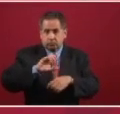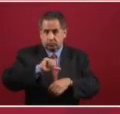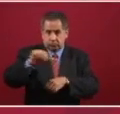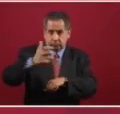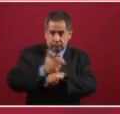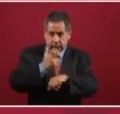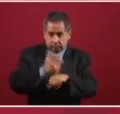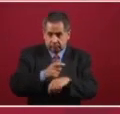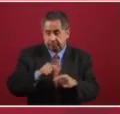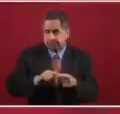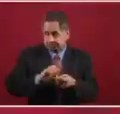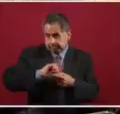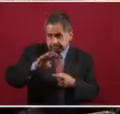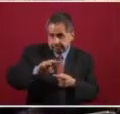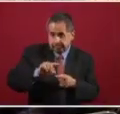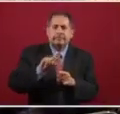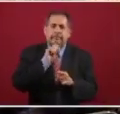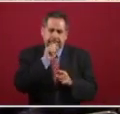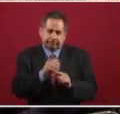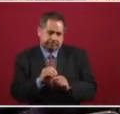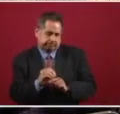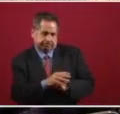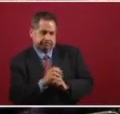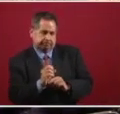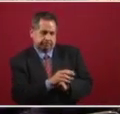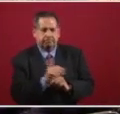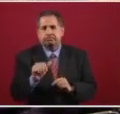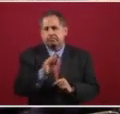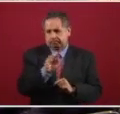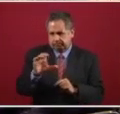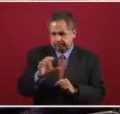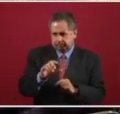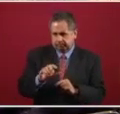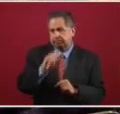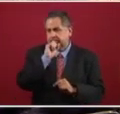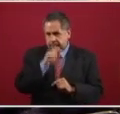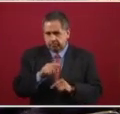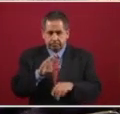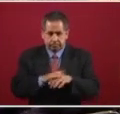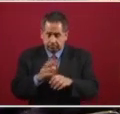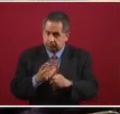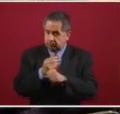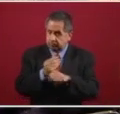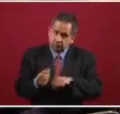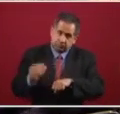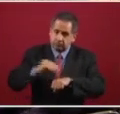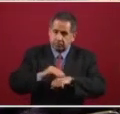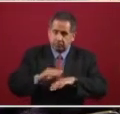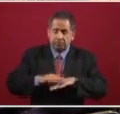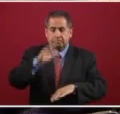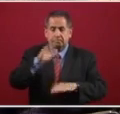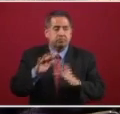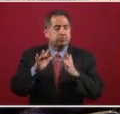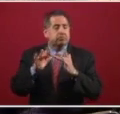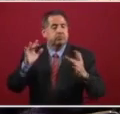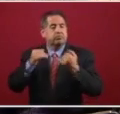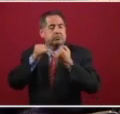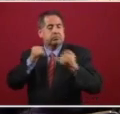Unidos, y también aumentando lo que es los enlaces de